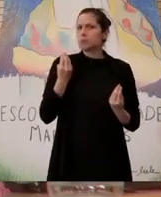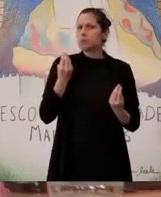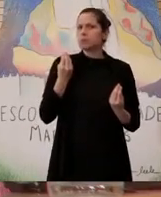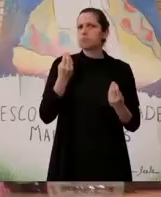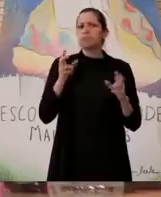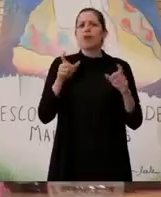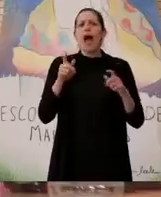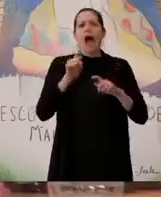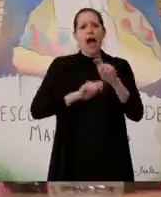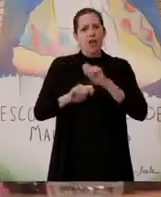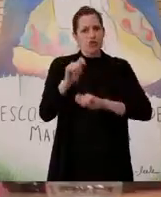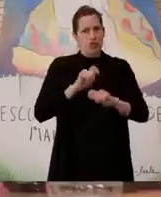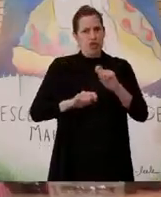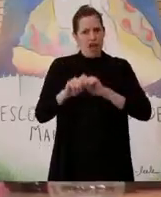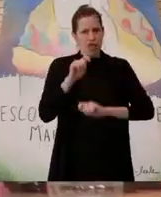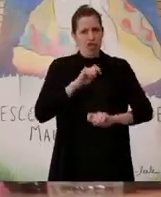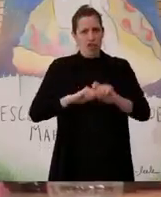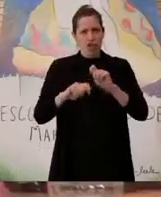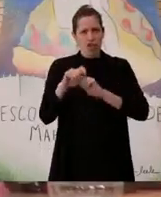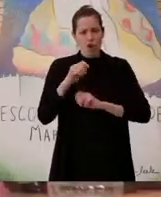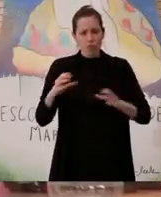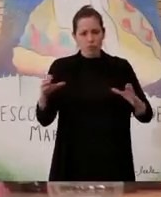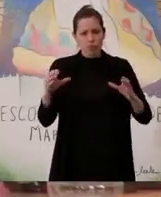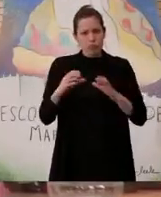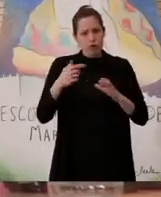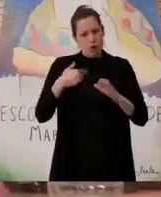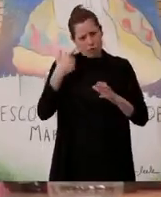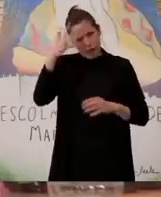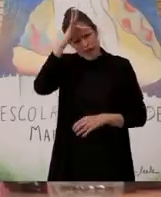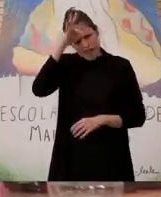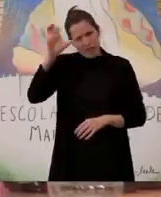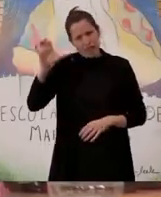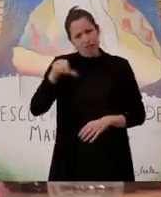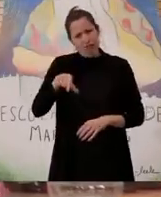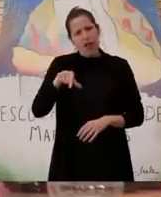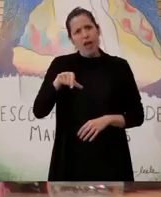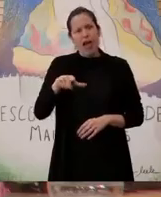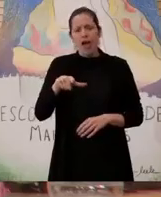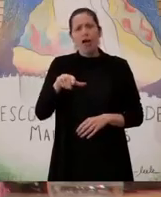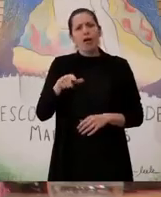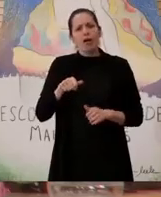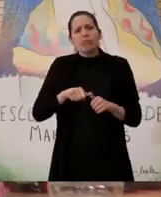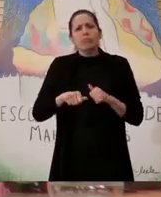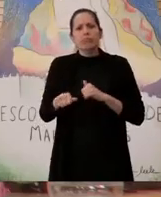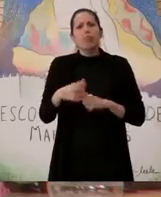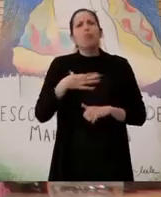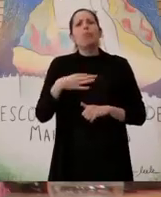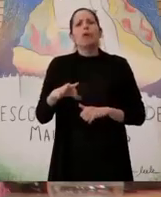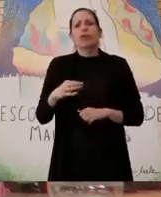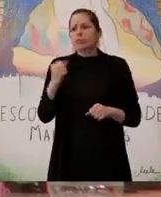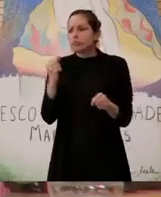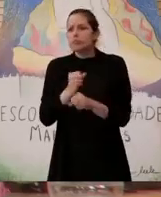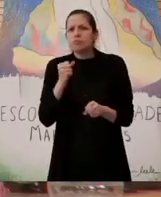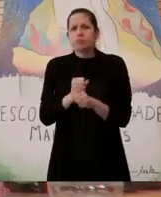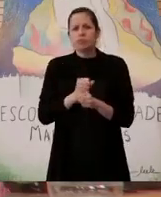asociacionismo creo que hay que trabajar mucho ese campo en el campo de las asociaciones hacer